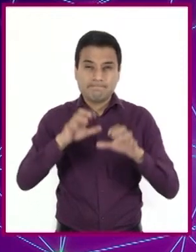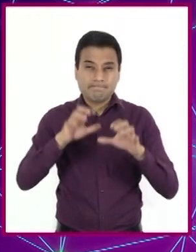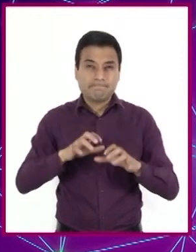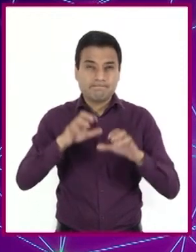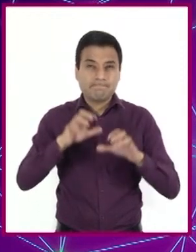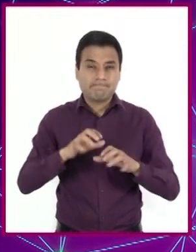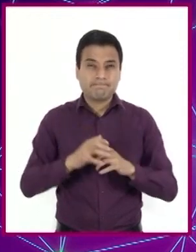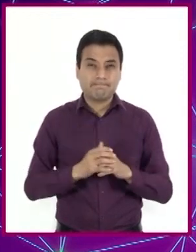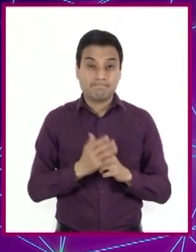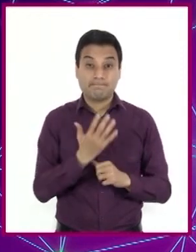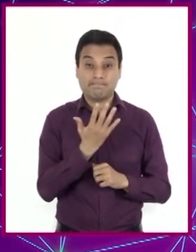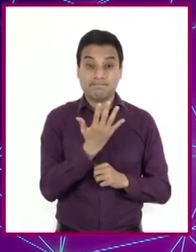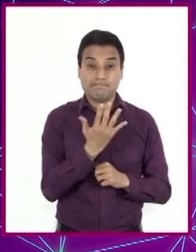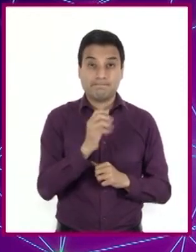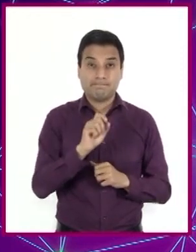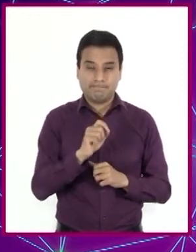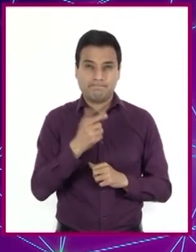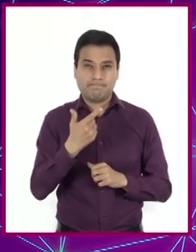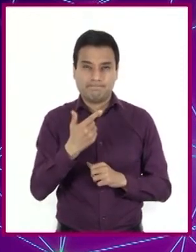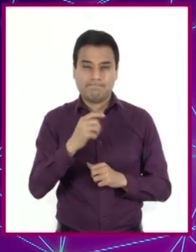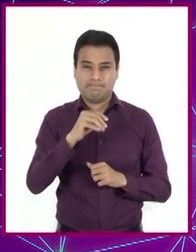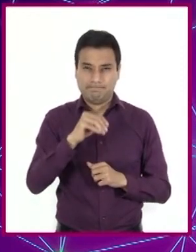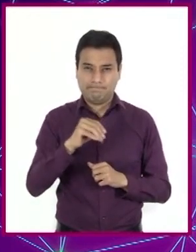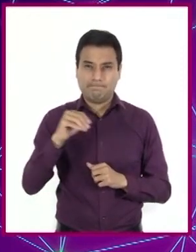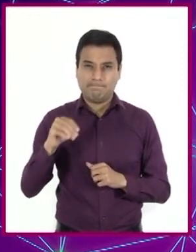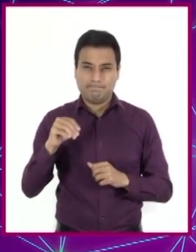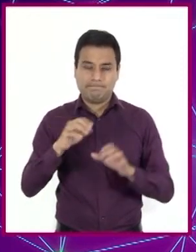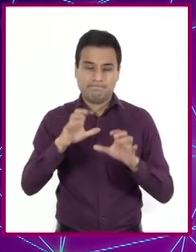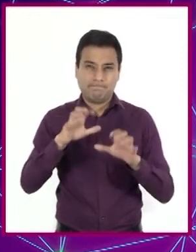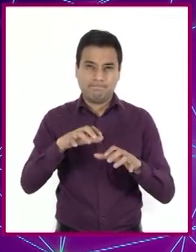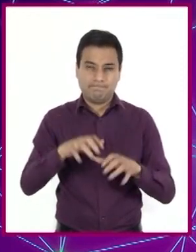media 50.7 milímetros de agua pluvial.